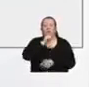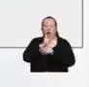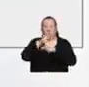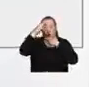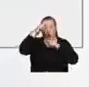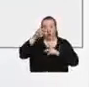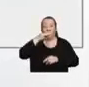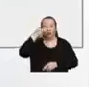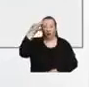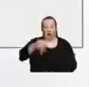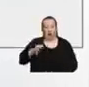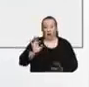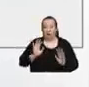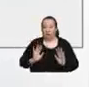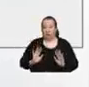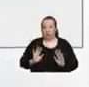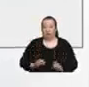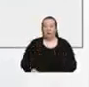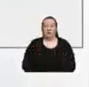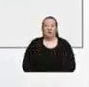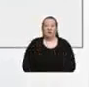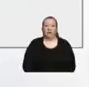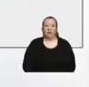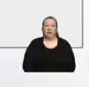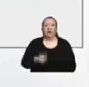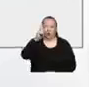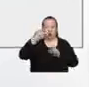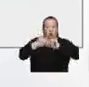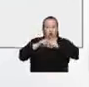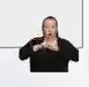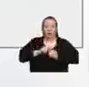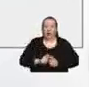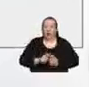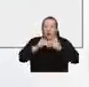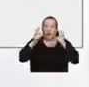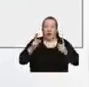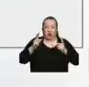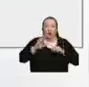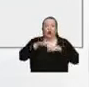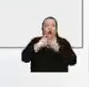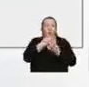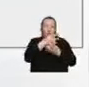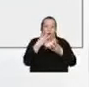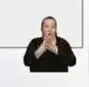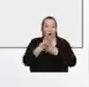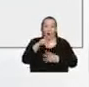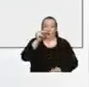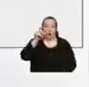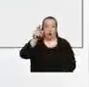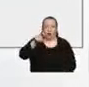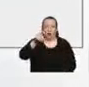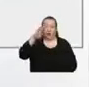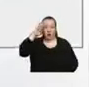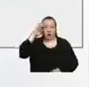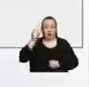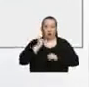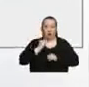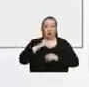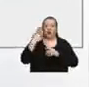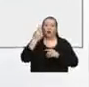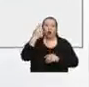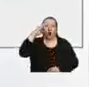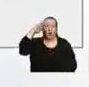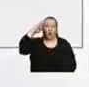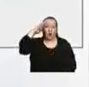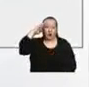honor a la verdad un problema grave pero concentrado como el de las cárceles no requiere que entre la fuerza armas sería suficiente con la policía